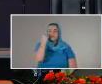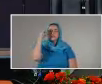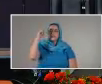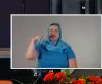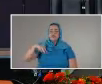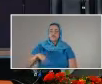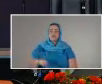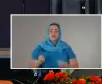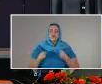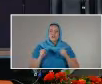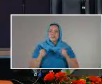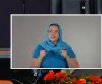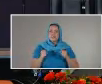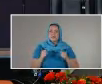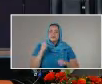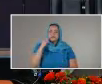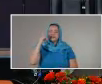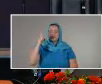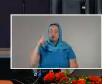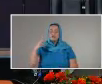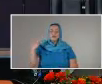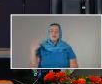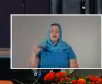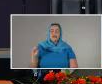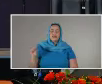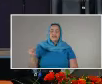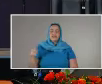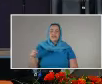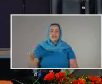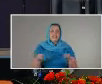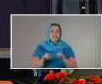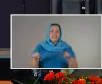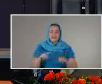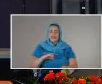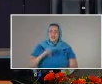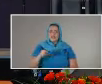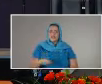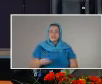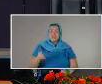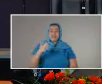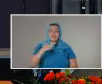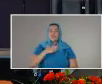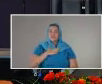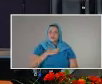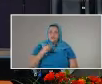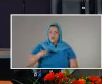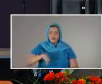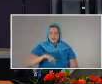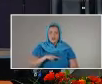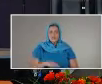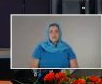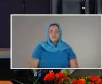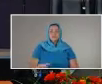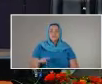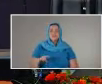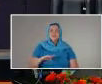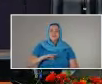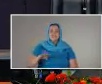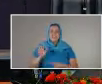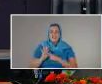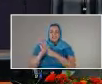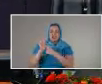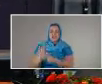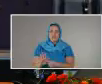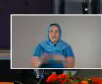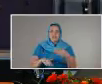Señor, para que nada de lo que hay en nosotros quede escondido u oculto, sino que sea expuesto ante tu palabra,